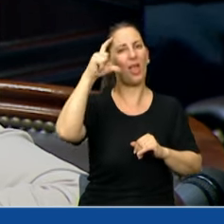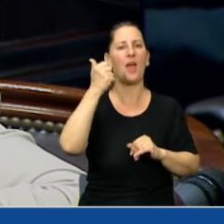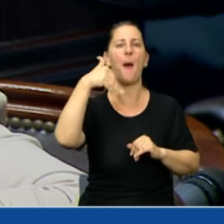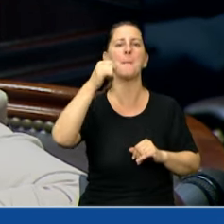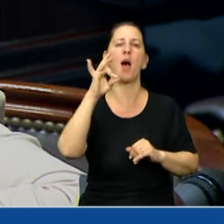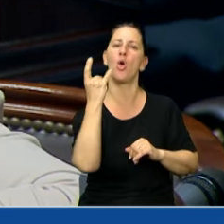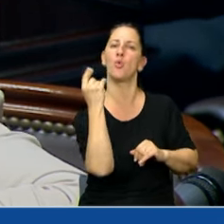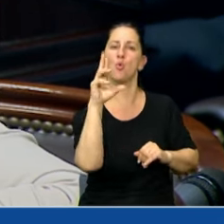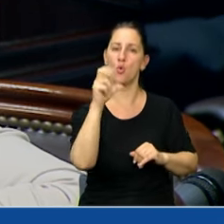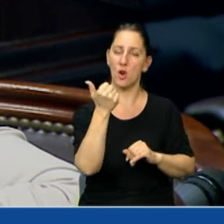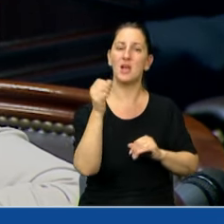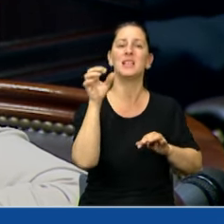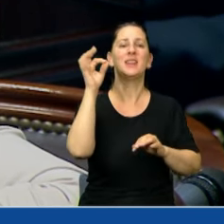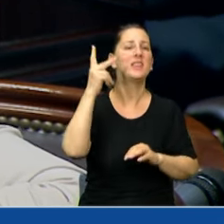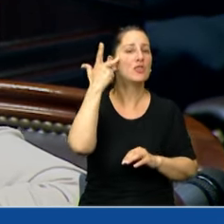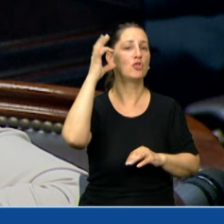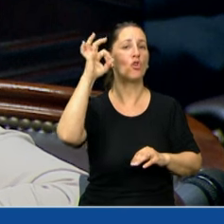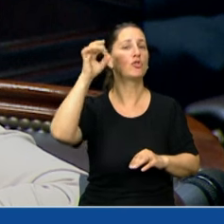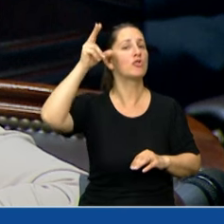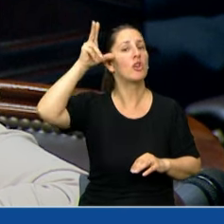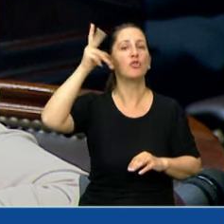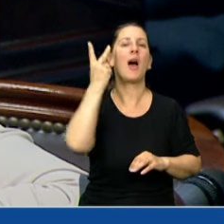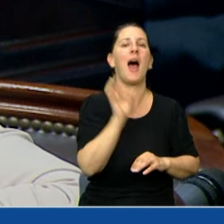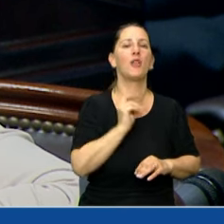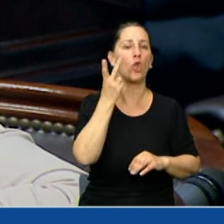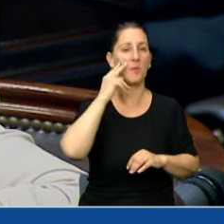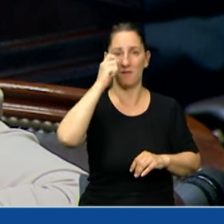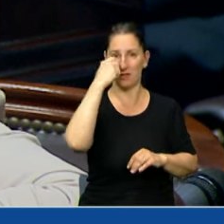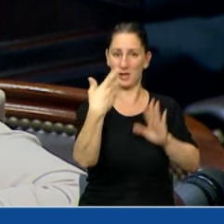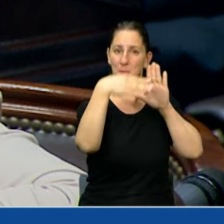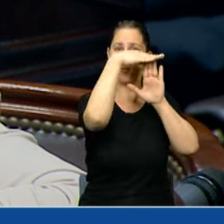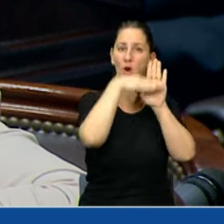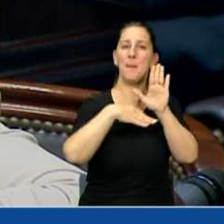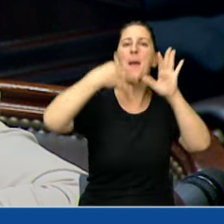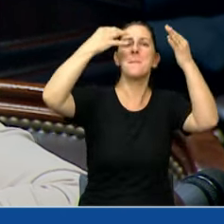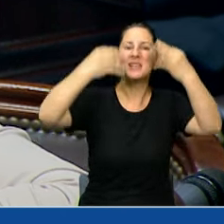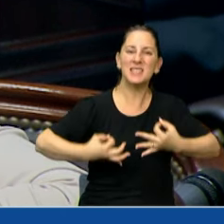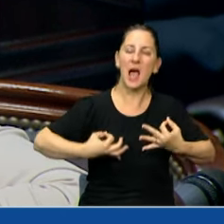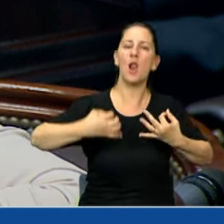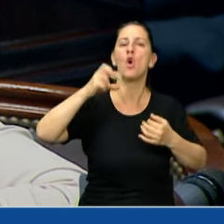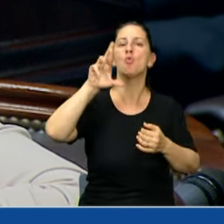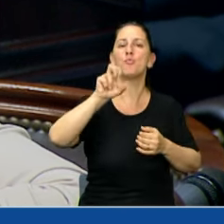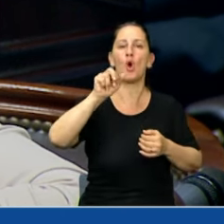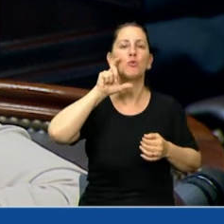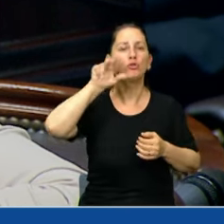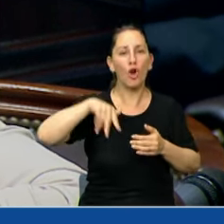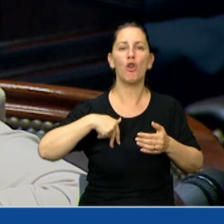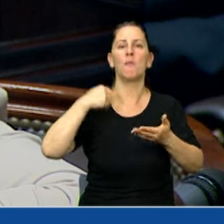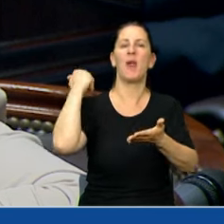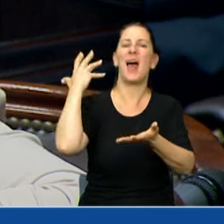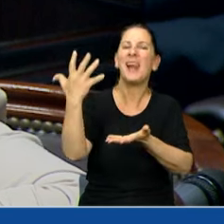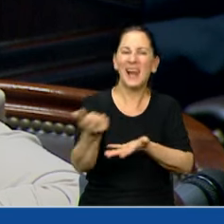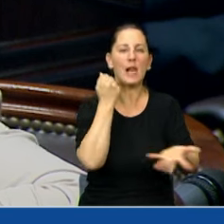proyecto número 1808 del 2023 programa especial de promoción para las inversiones para la